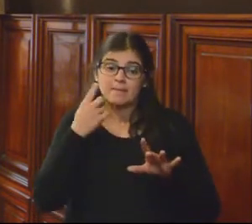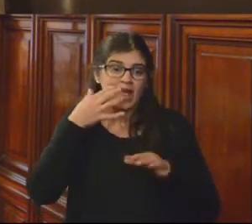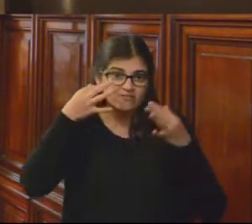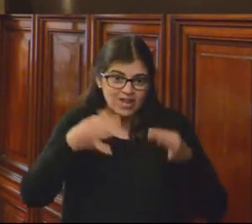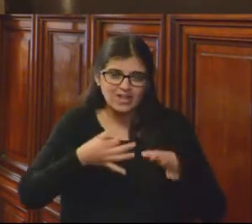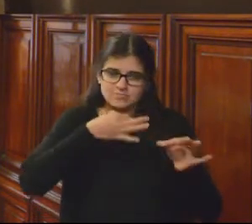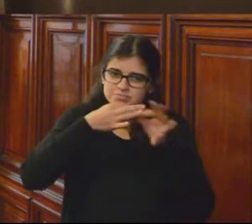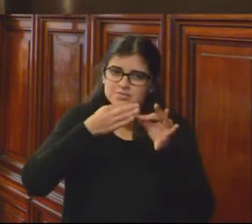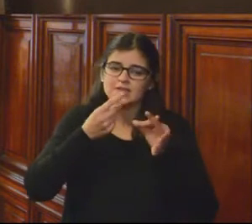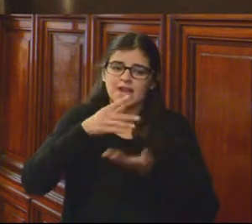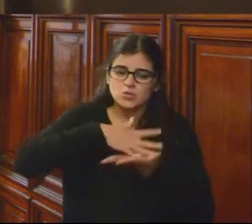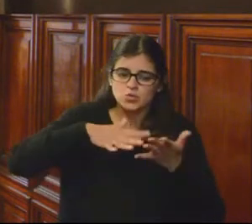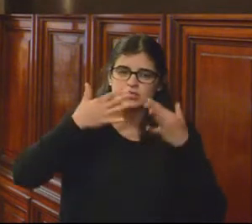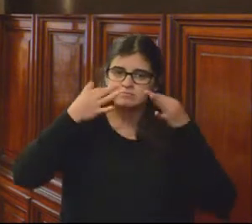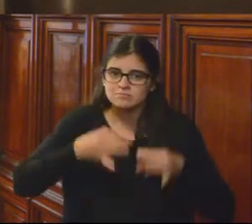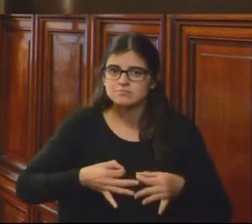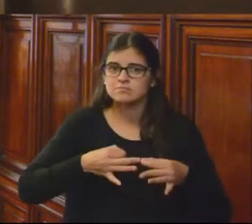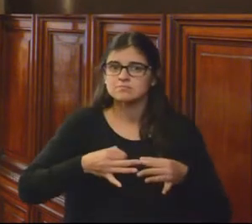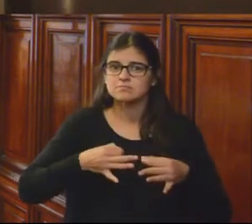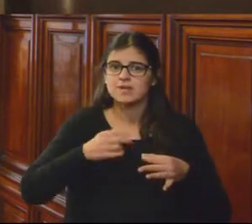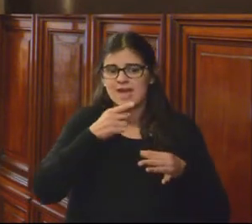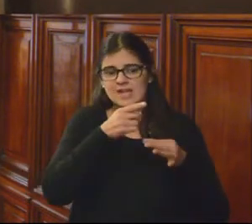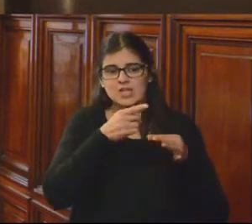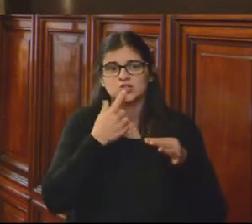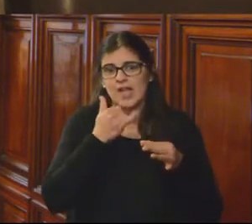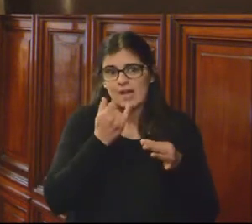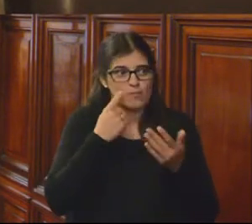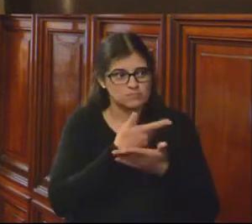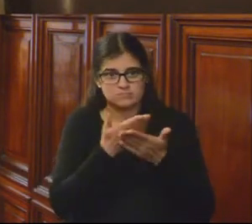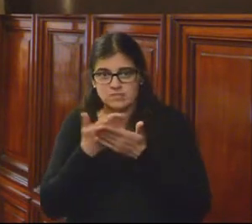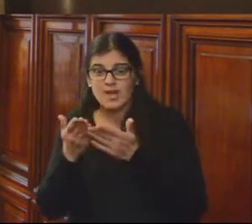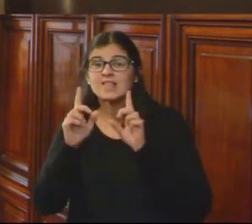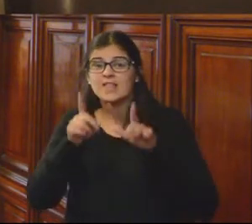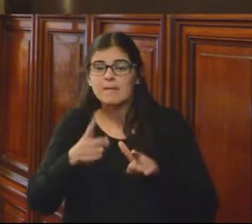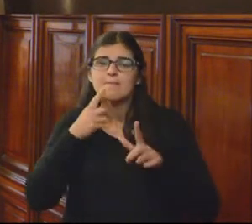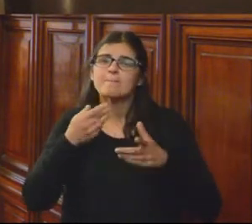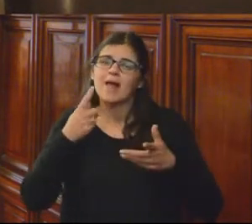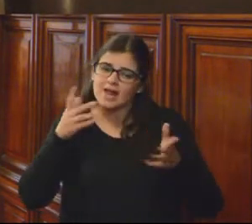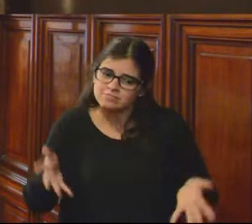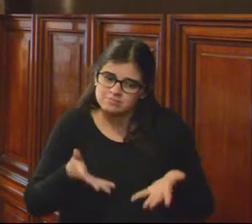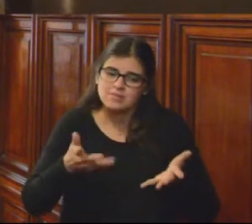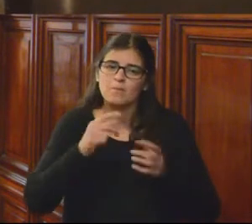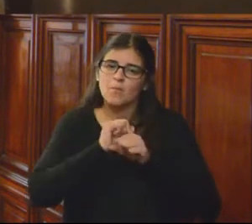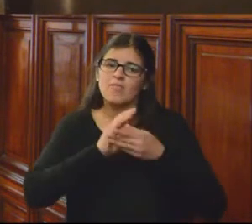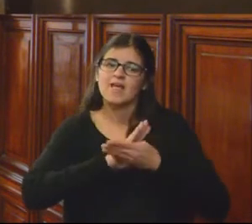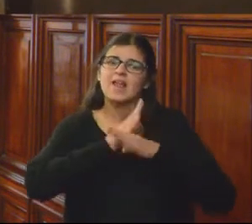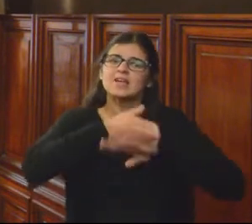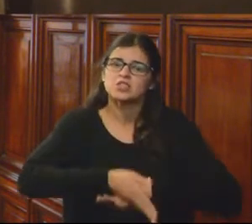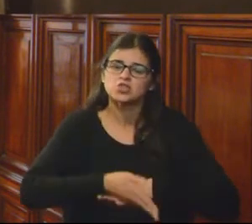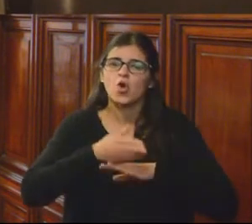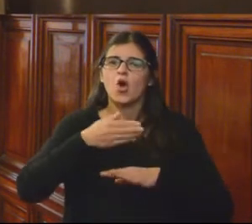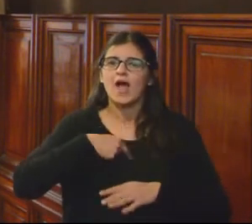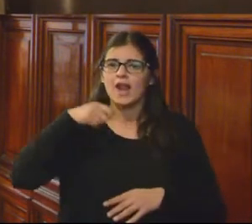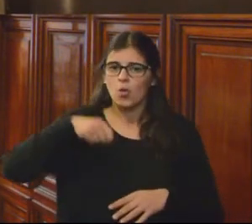verdad de lo ocurrido en esos casos, sino también para impulsar el acceso a la